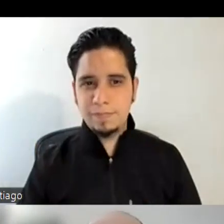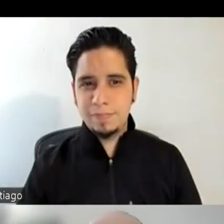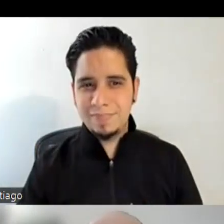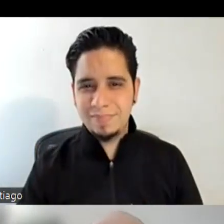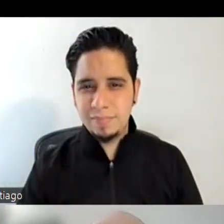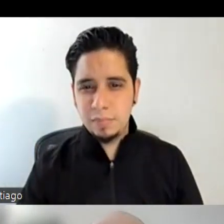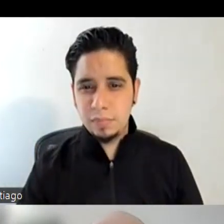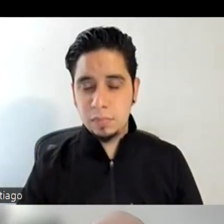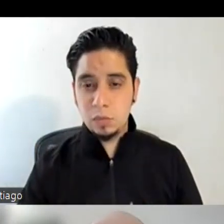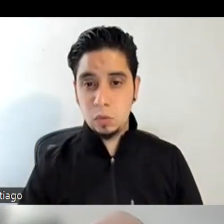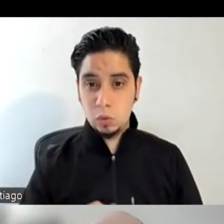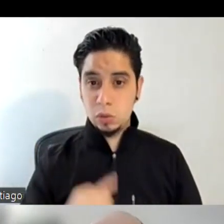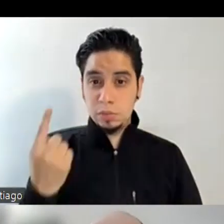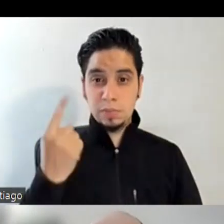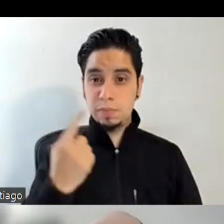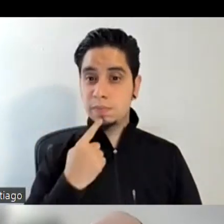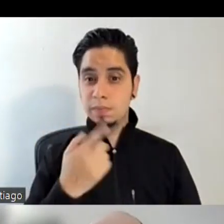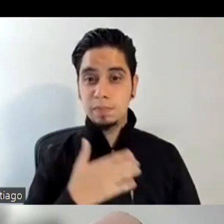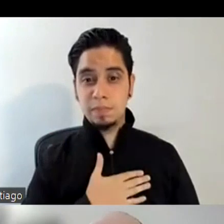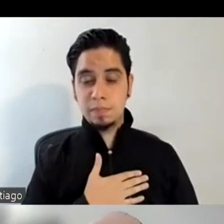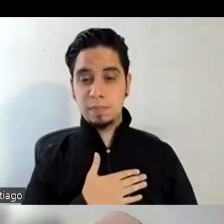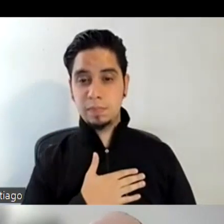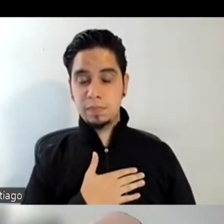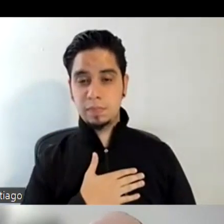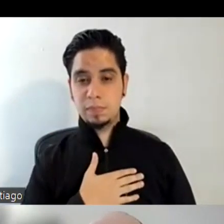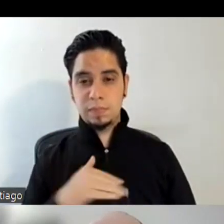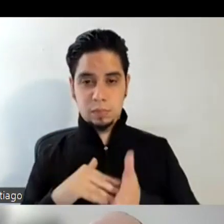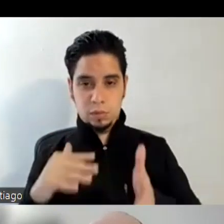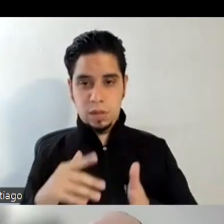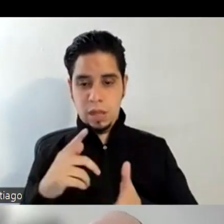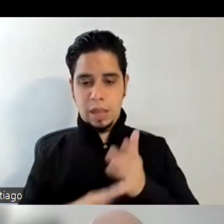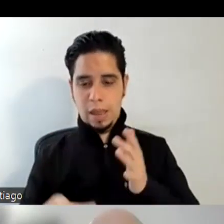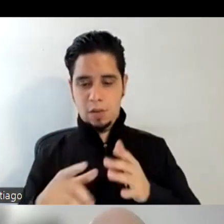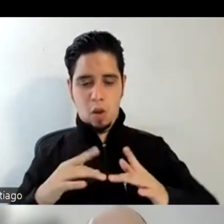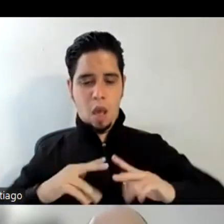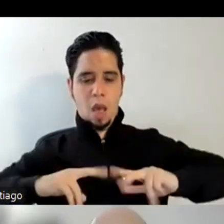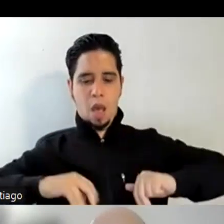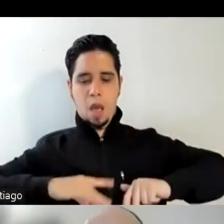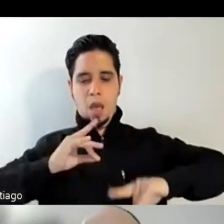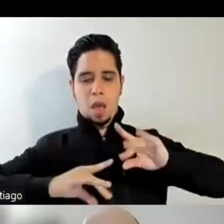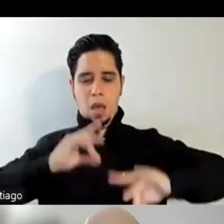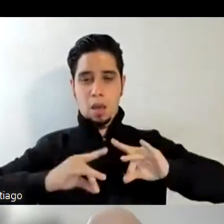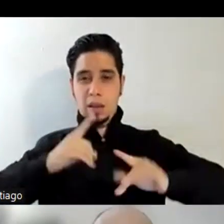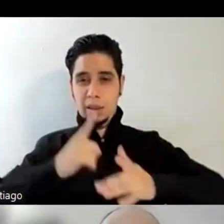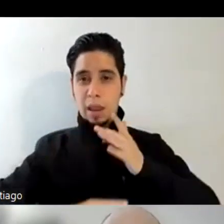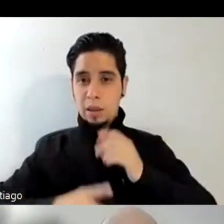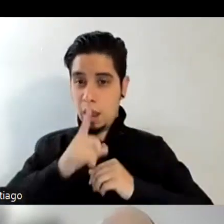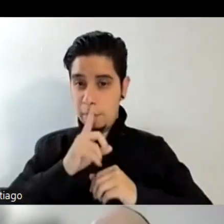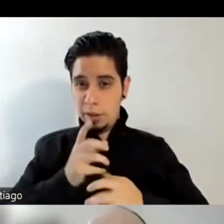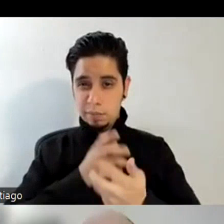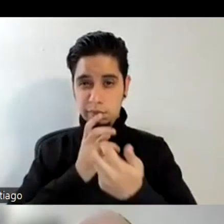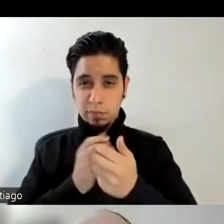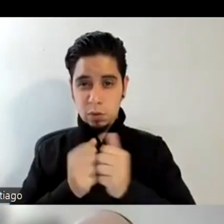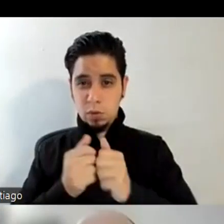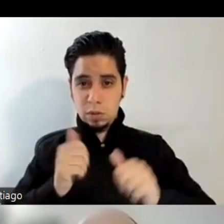siempre le digo a mis estudiantes que mi misión es que descubran cuál es su campo dentro del teatro, porque no todo el mundo